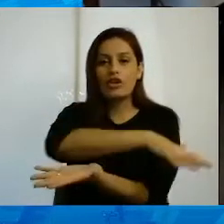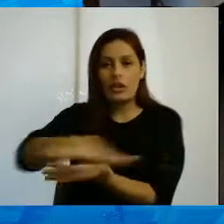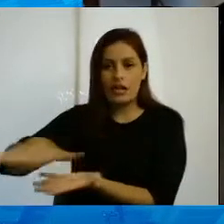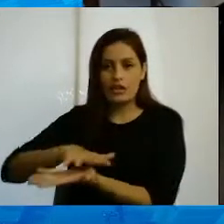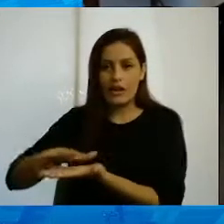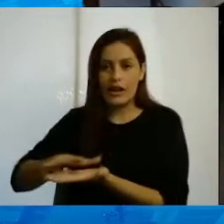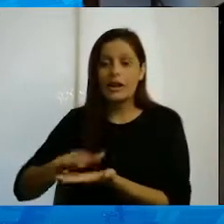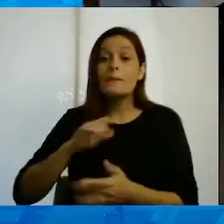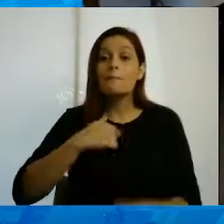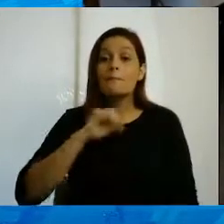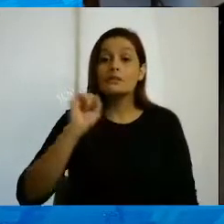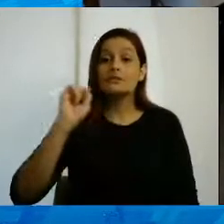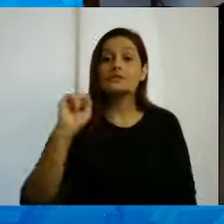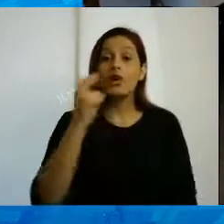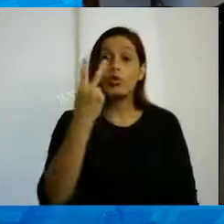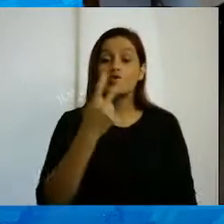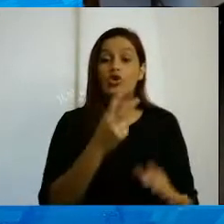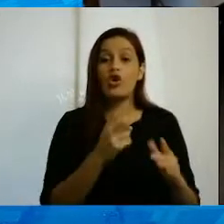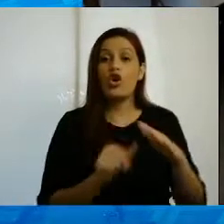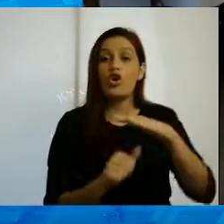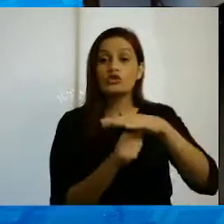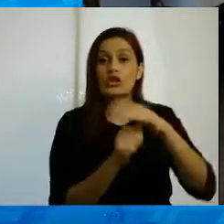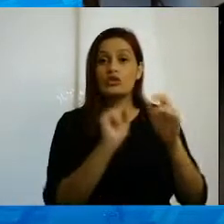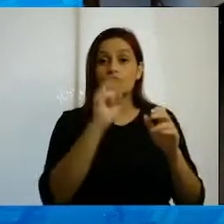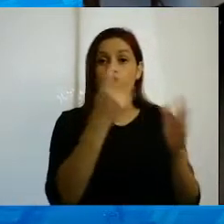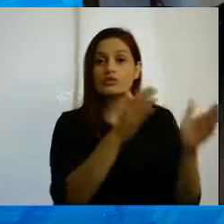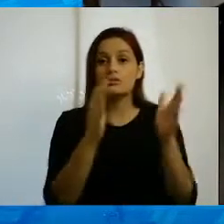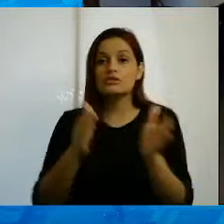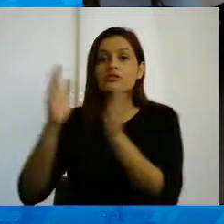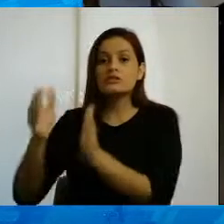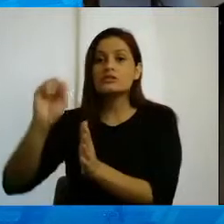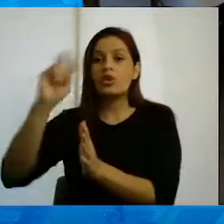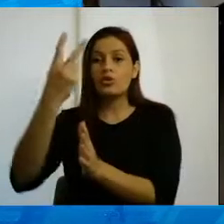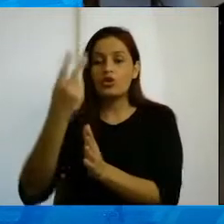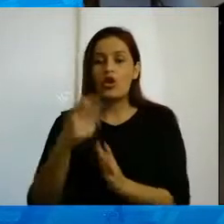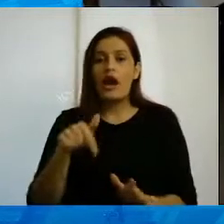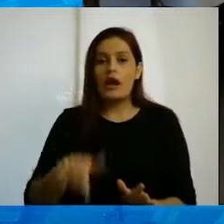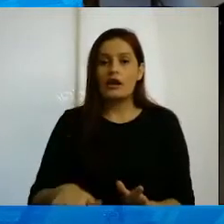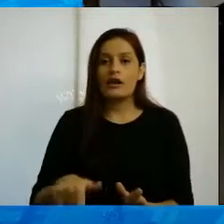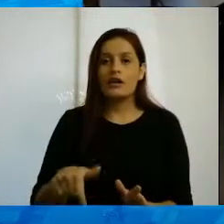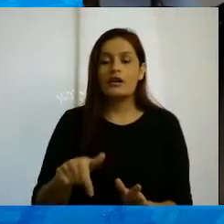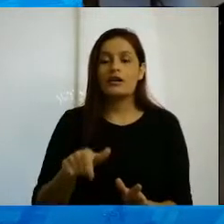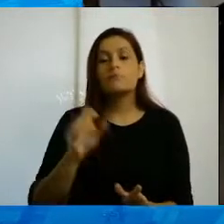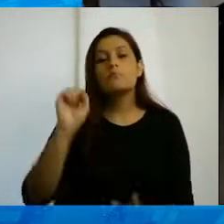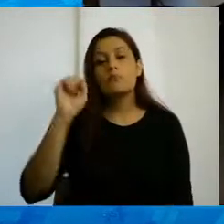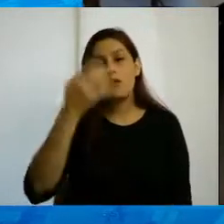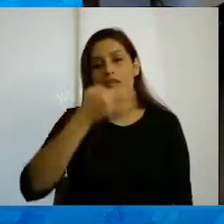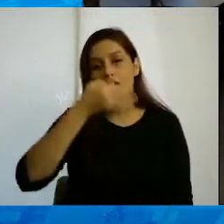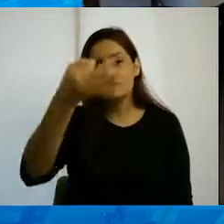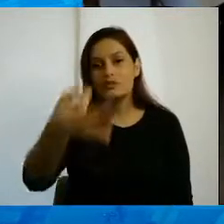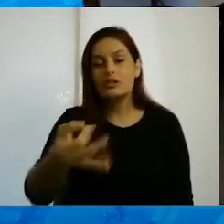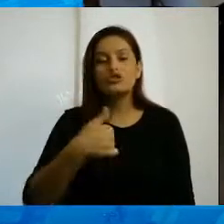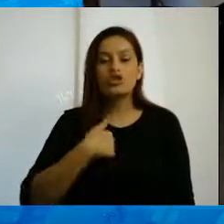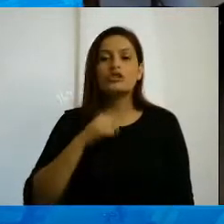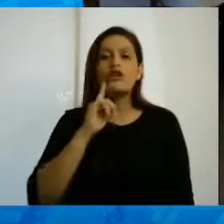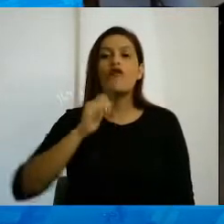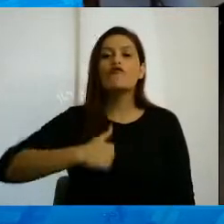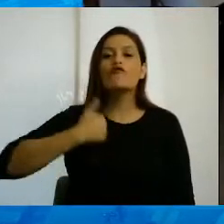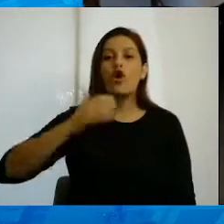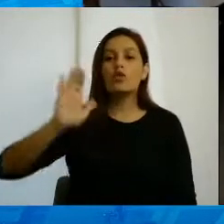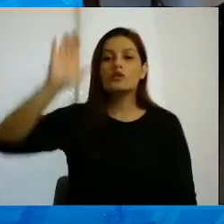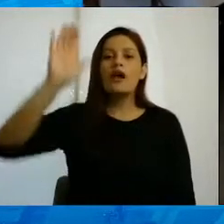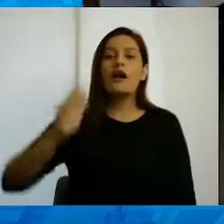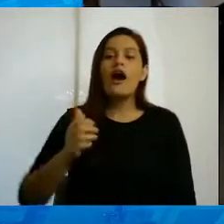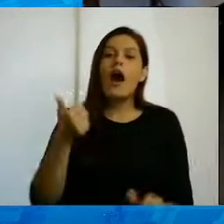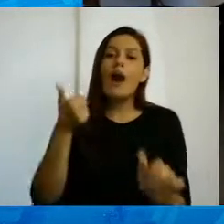Es mi segundo periodo como concejal de la comuna. Y bueno, manifestarle mi disposición a colaborar en